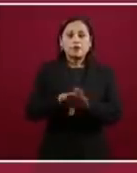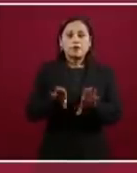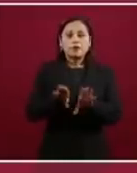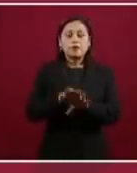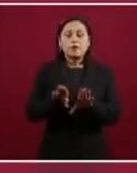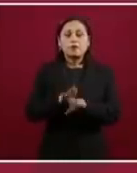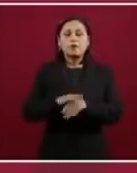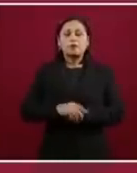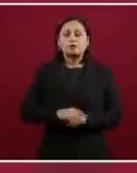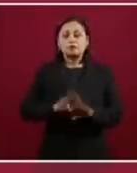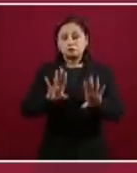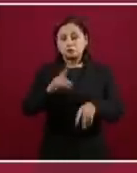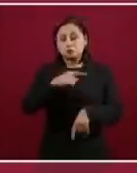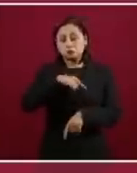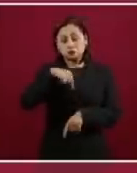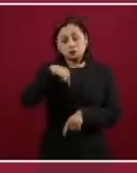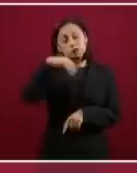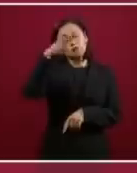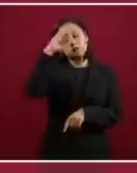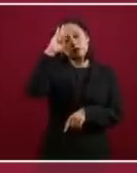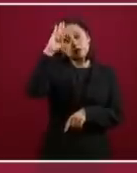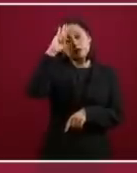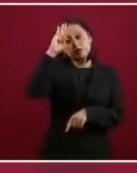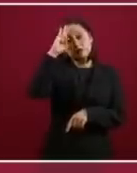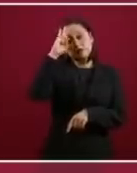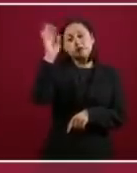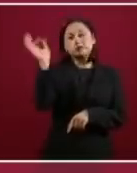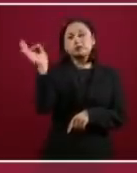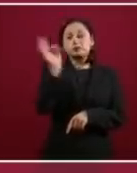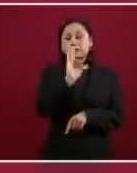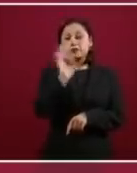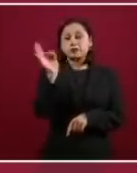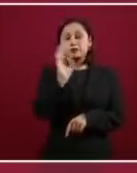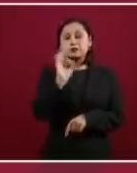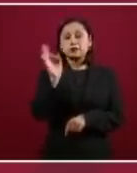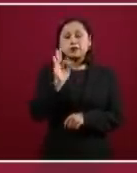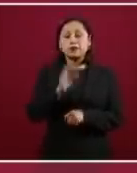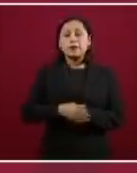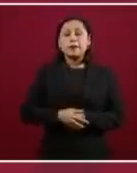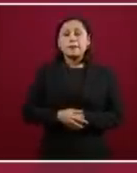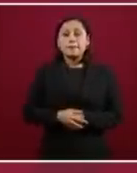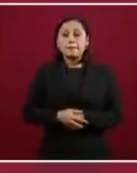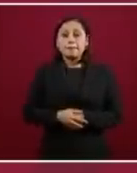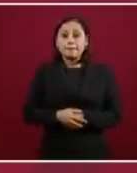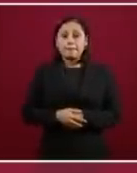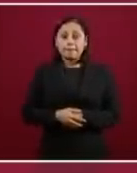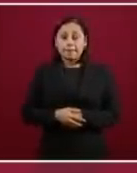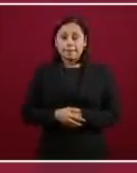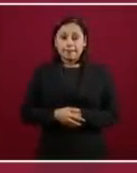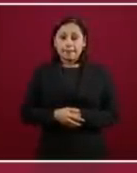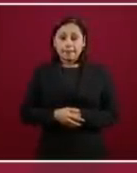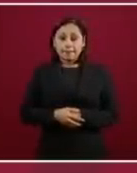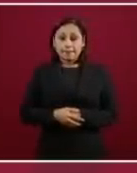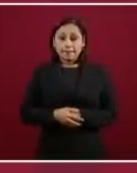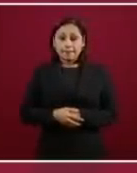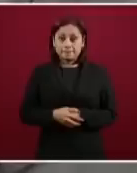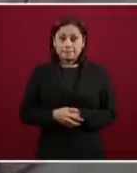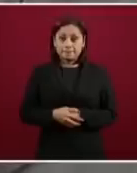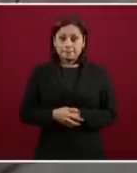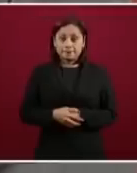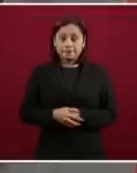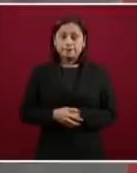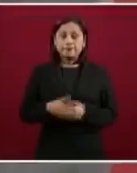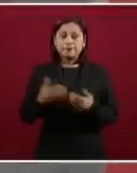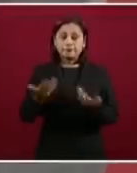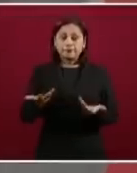primer momento nos ayuda lo que se libere por